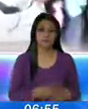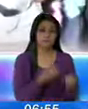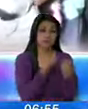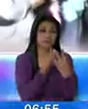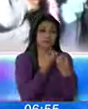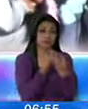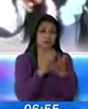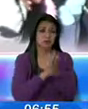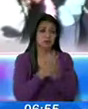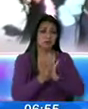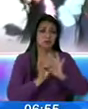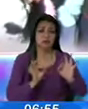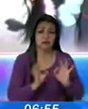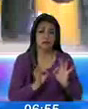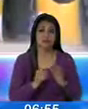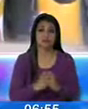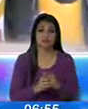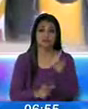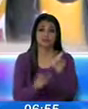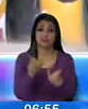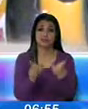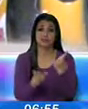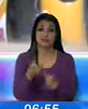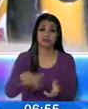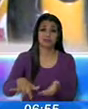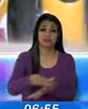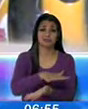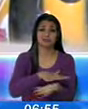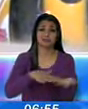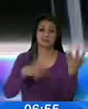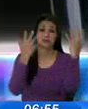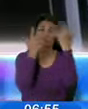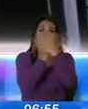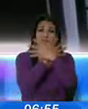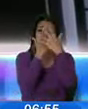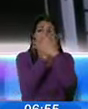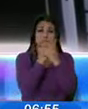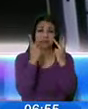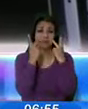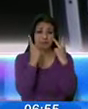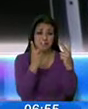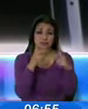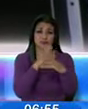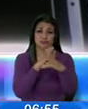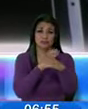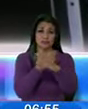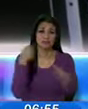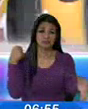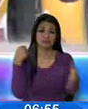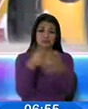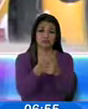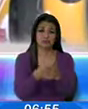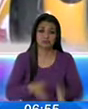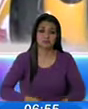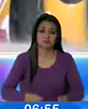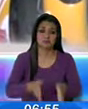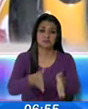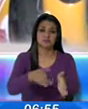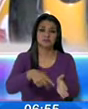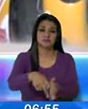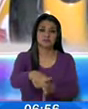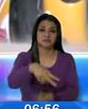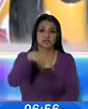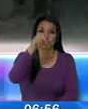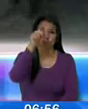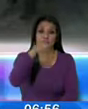Todo era confusión en los moradores del sector de Inganilla de la provincia del Cañar al observar las escenas del accidente de tránsito ocurrido en la Panamericana Norte, donde la